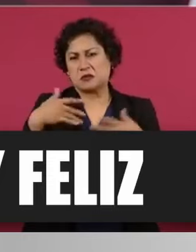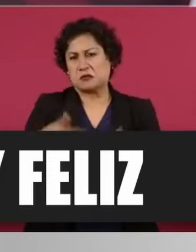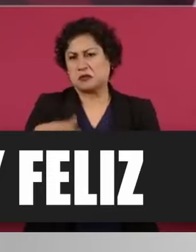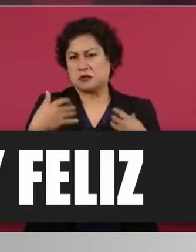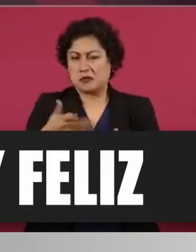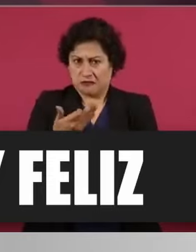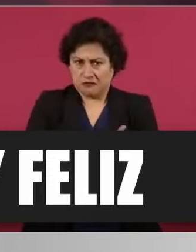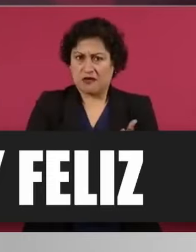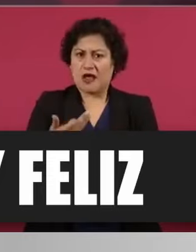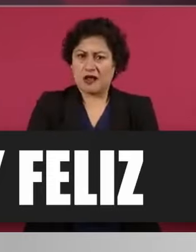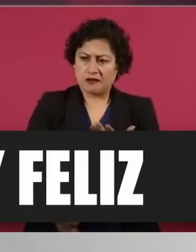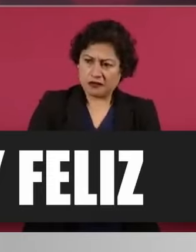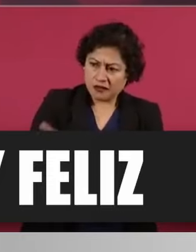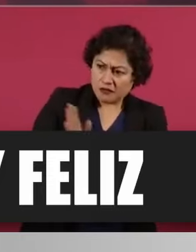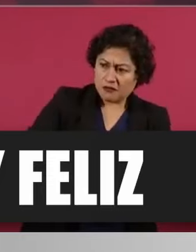análisis,